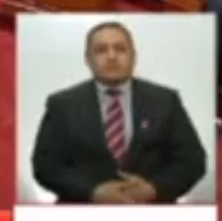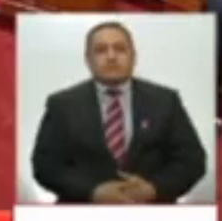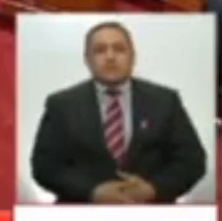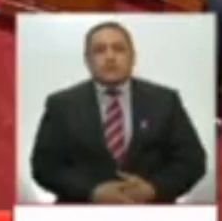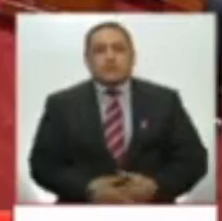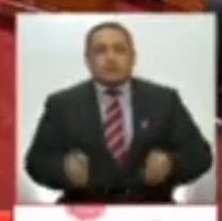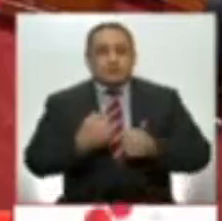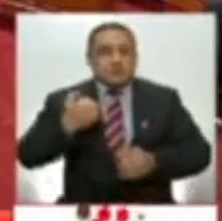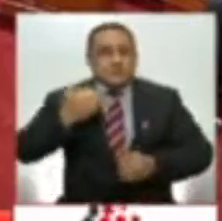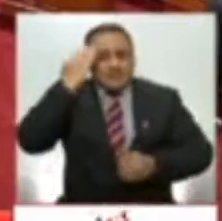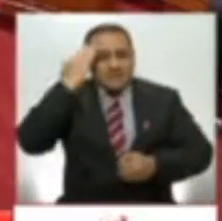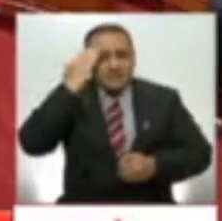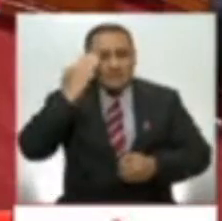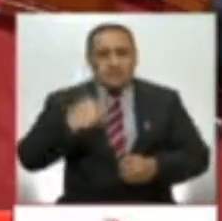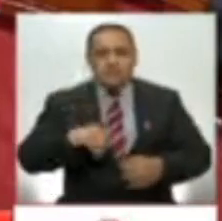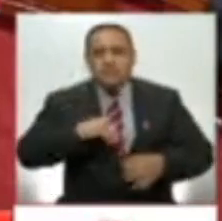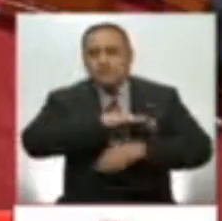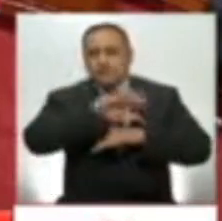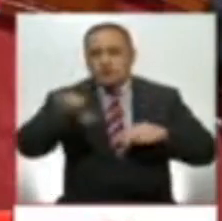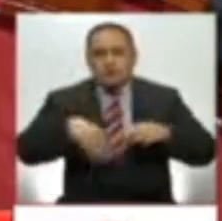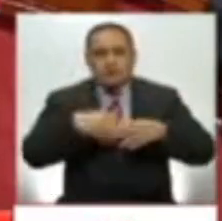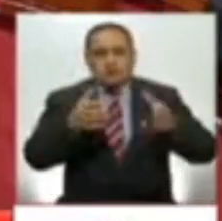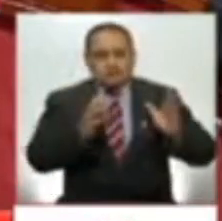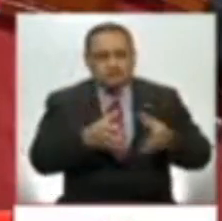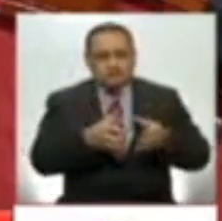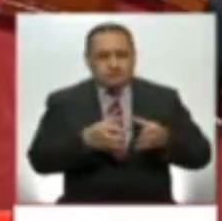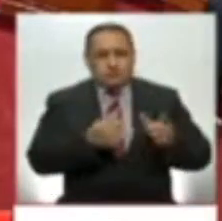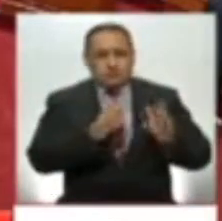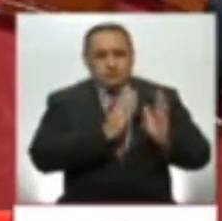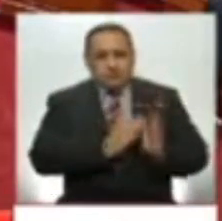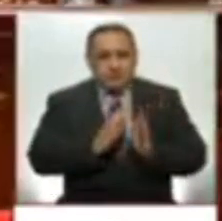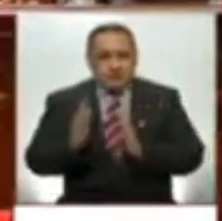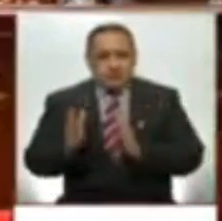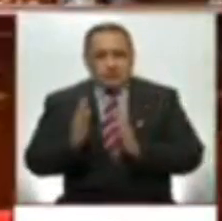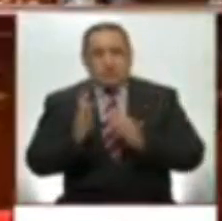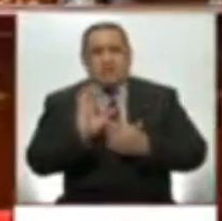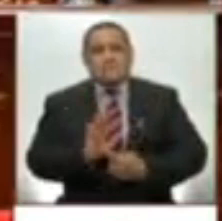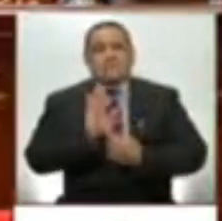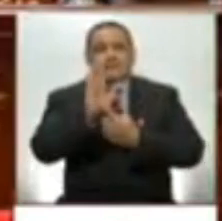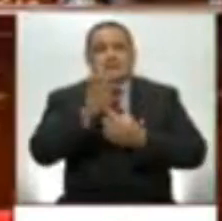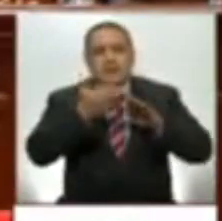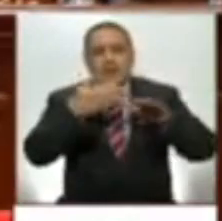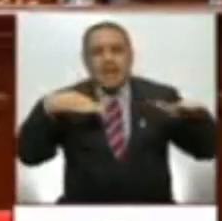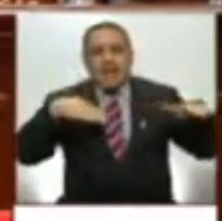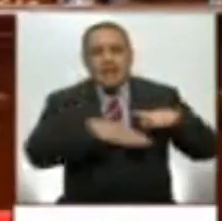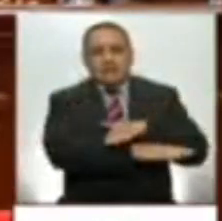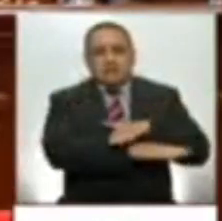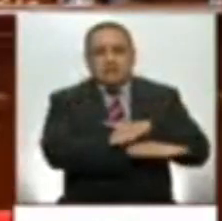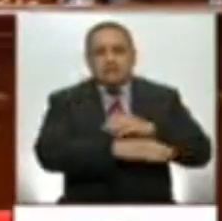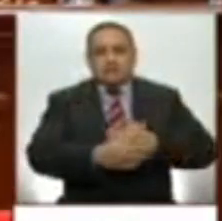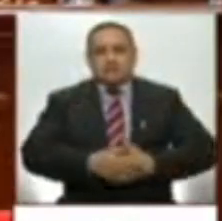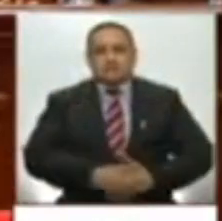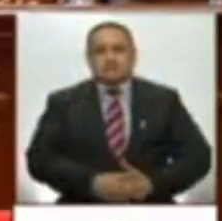Con el conocimiento de la Junta Preparatoria, remítase al archivo.